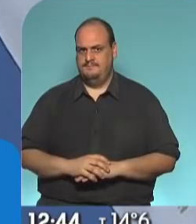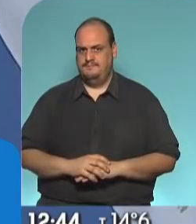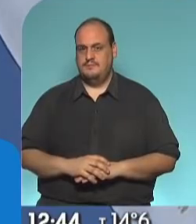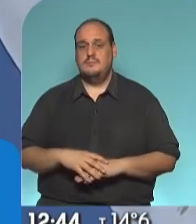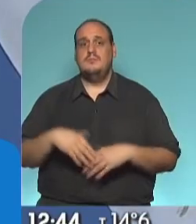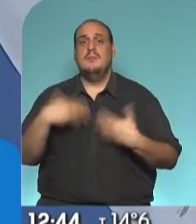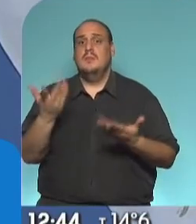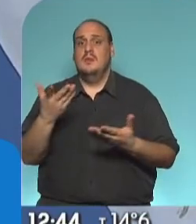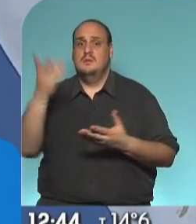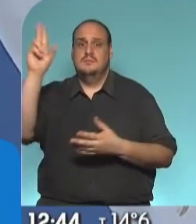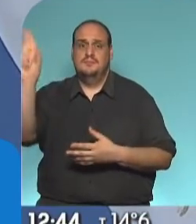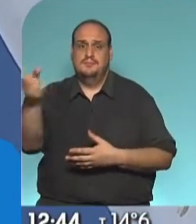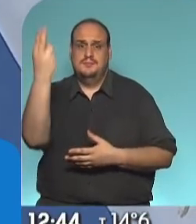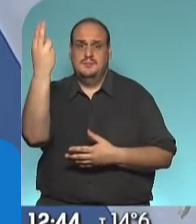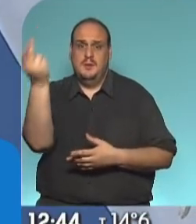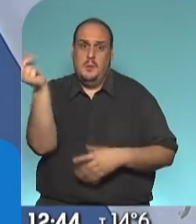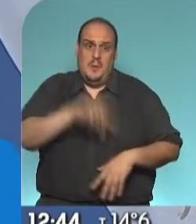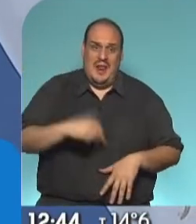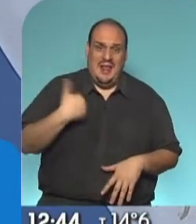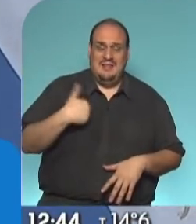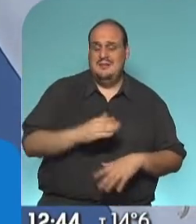sin poder pisar tierra argentina.